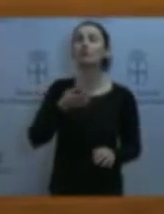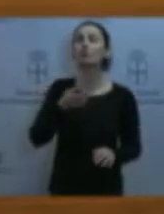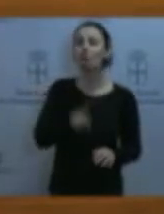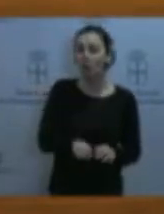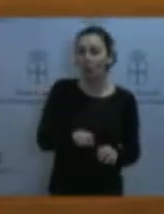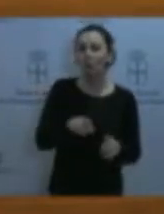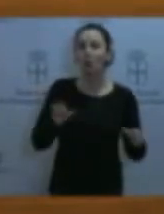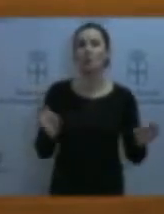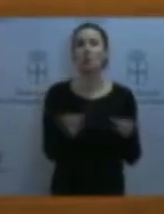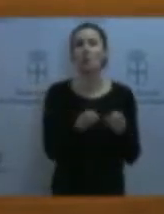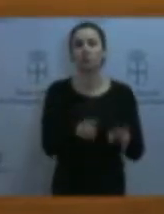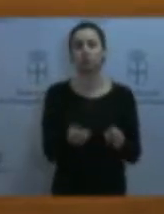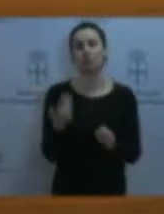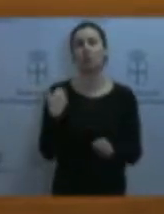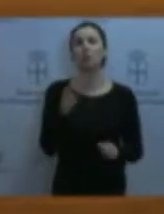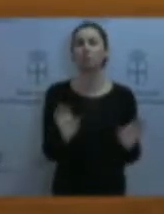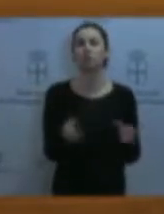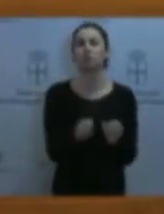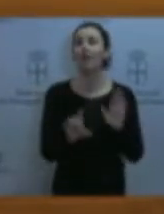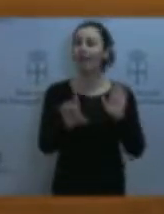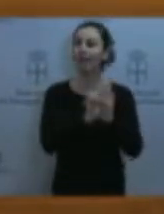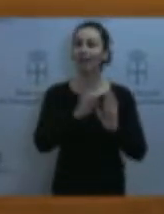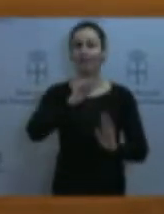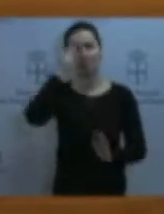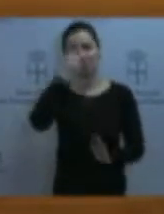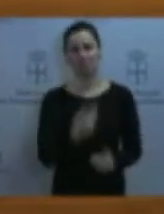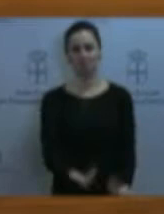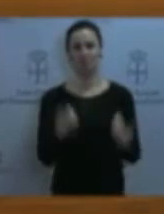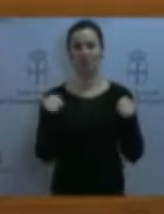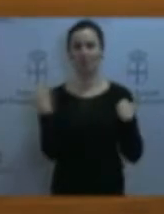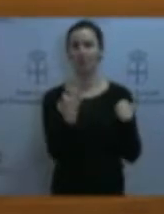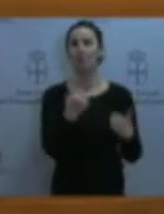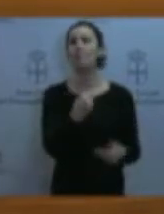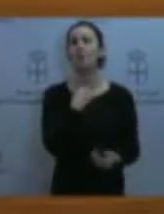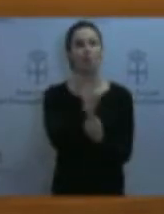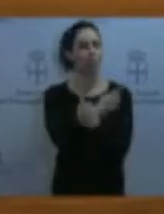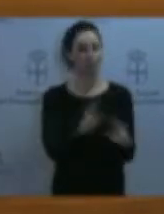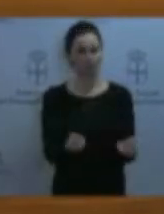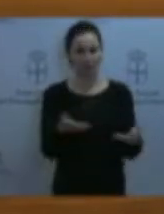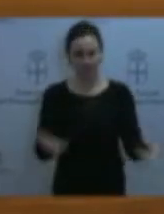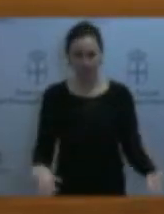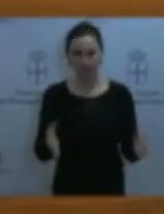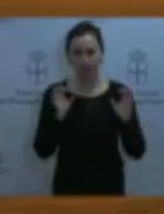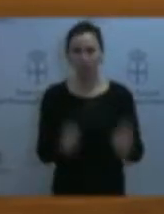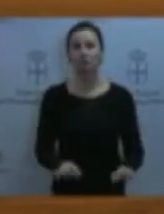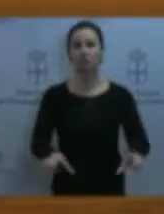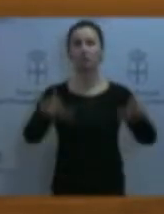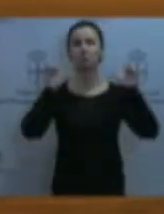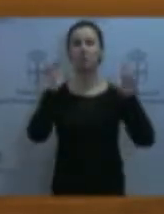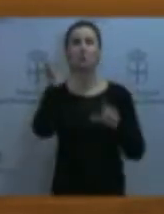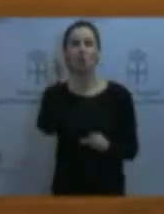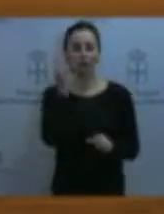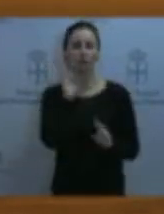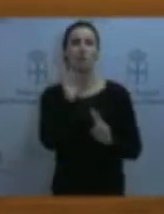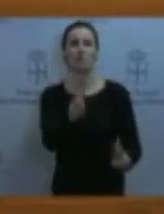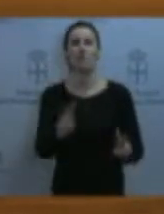responsables y no palabras. La visibilidad de la mujer, que hoy tiene la máxima expresión en las violencias físicas contra ellas, ha puesto